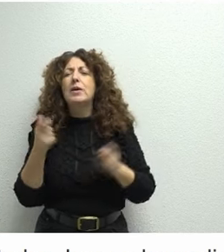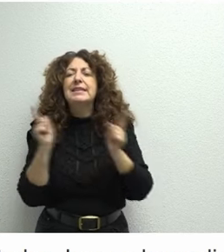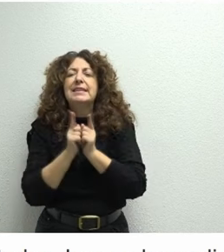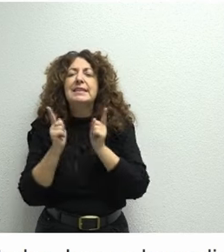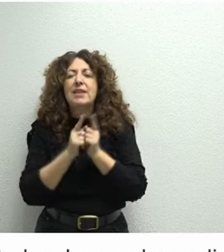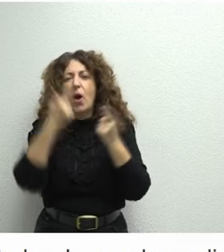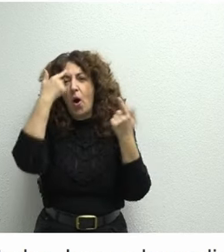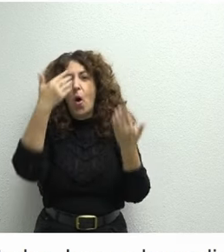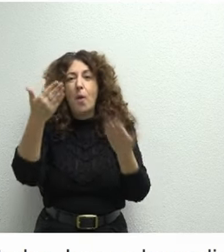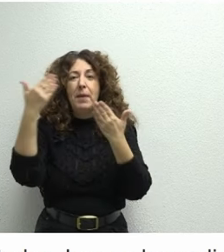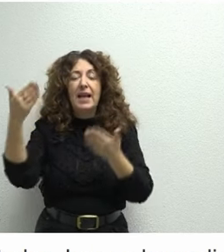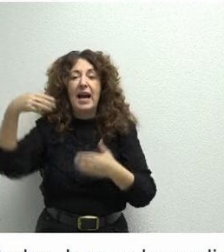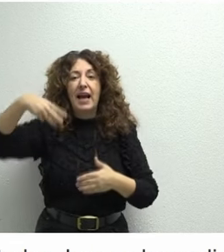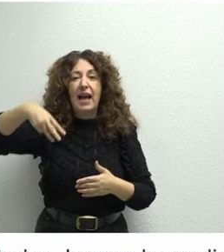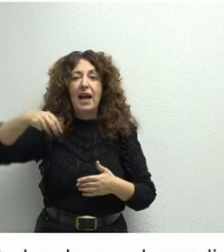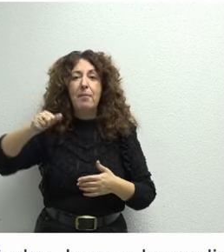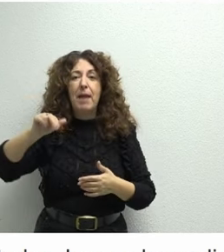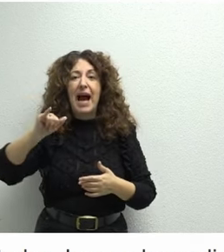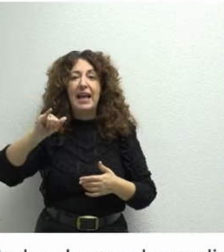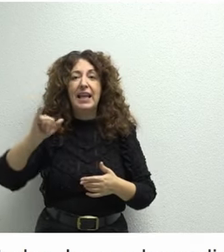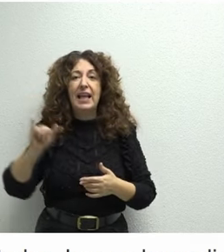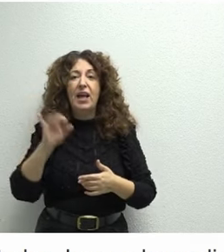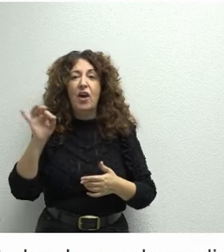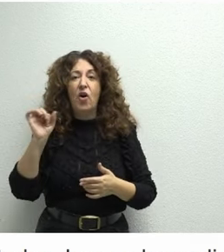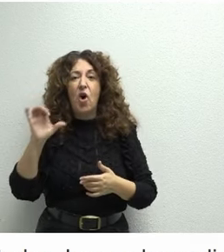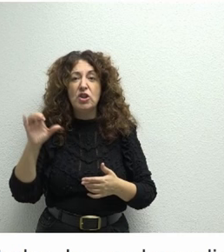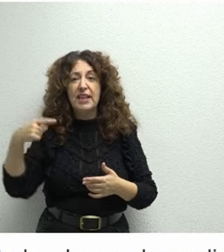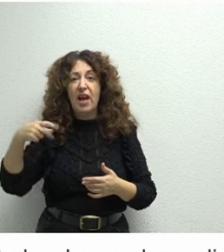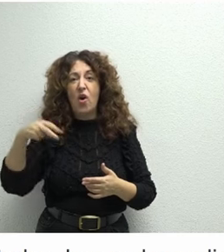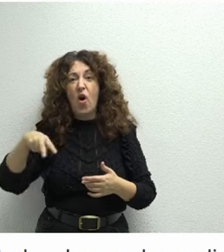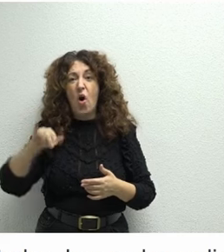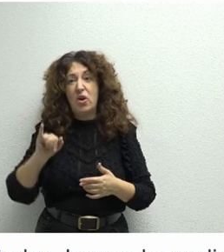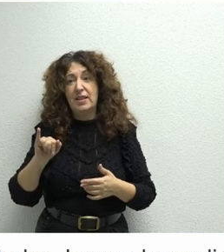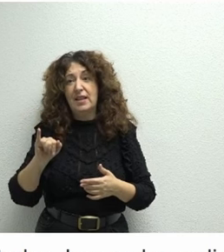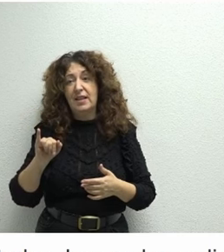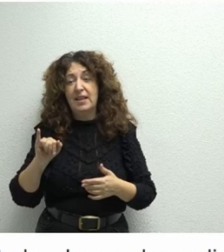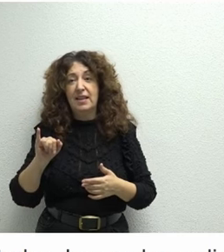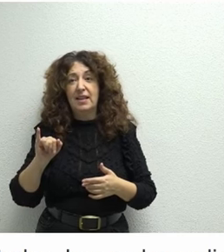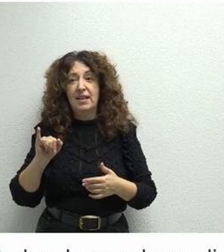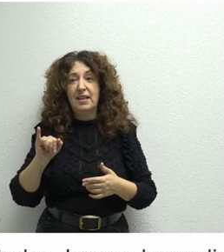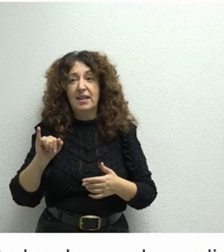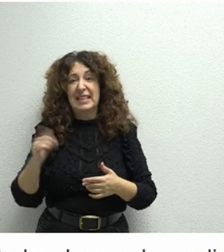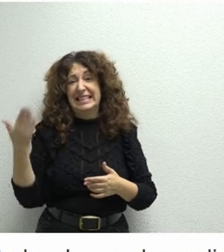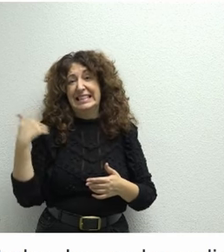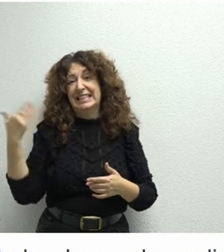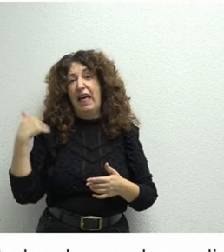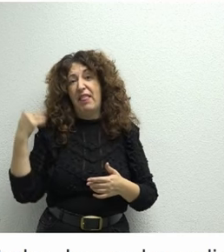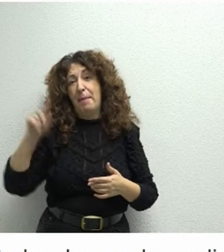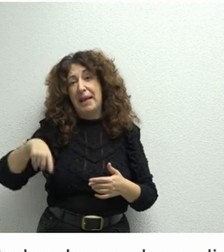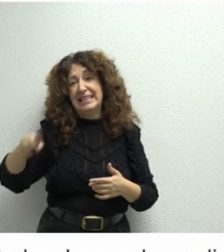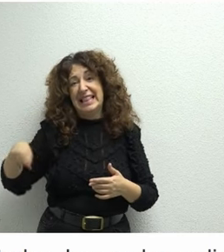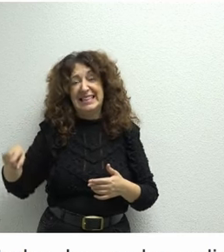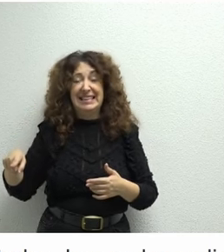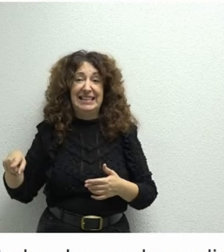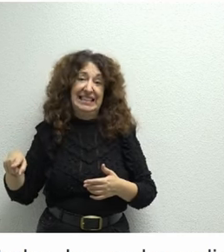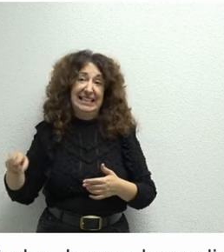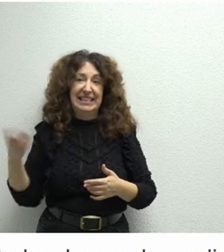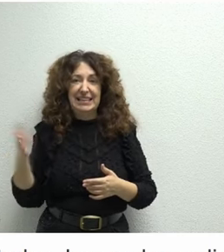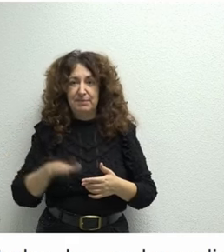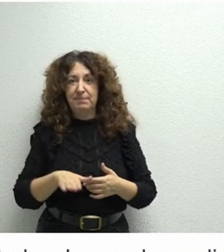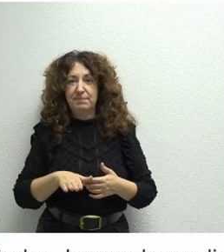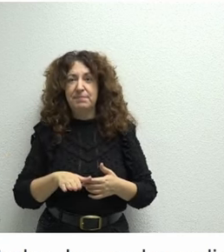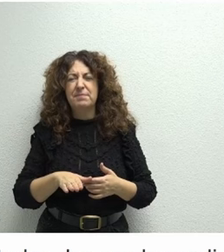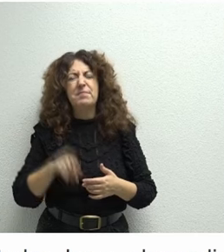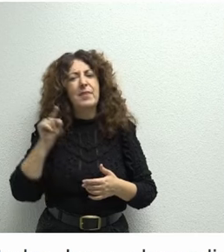homenaje a Marí José goñi E que nos abandonó hace algunas algunos meses no que también ha sido